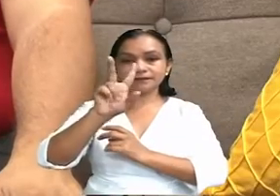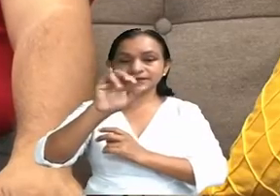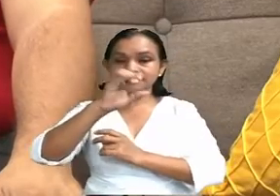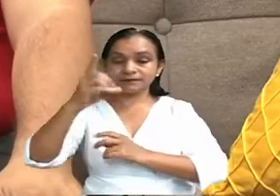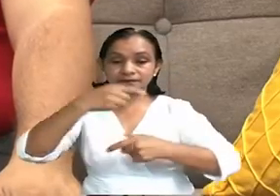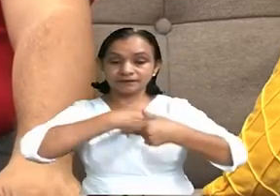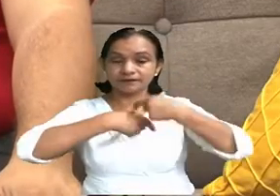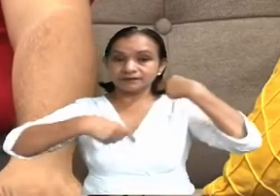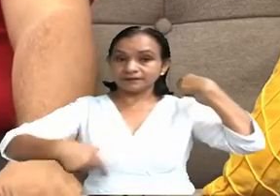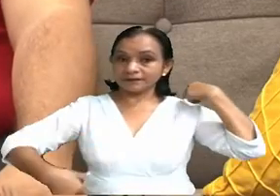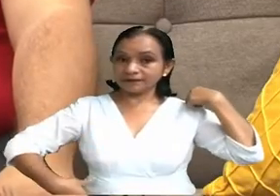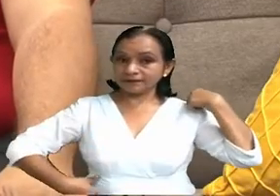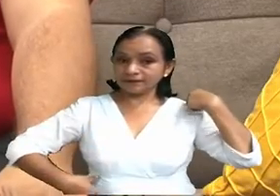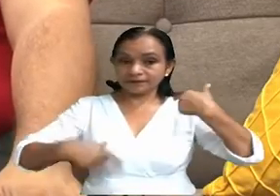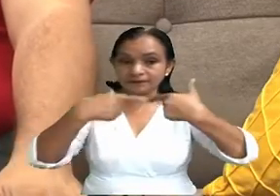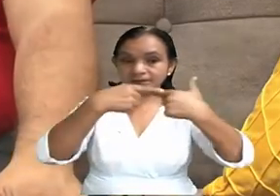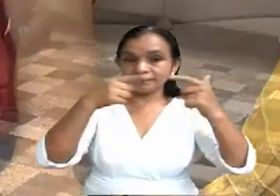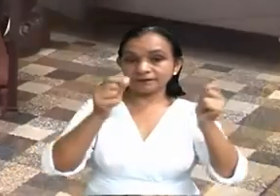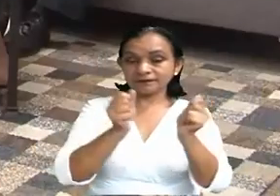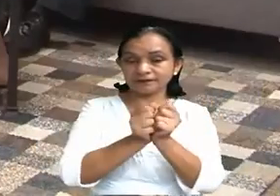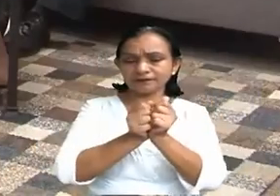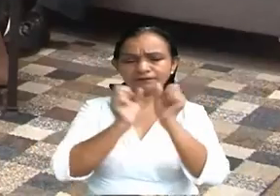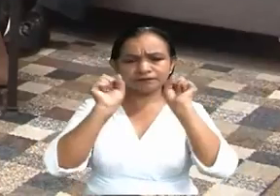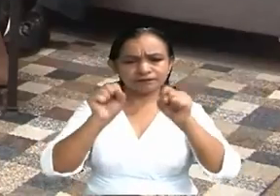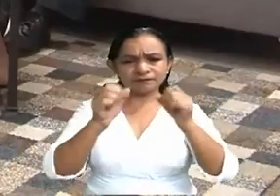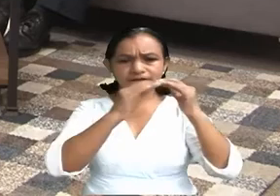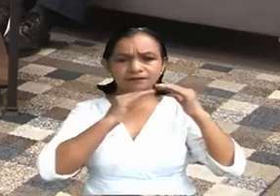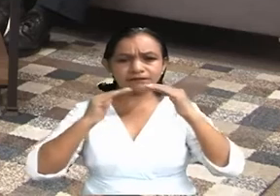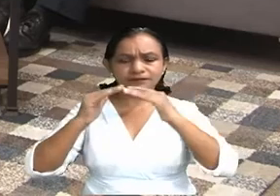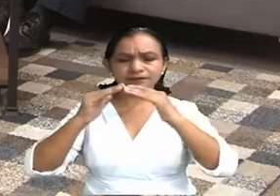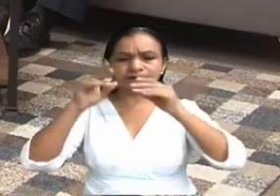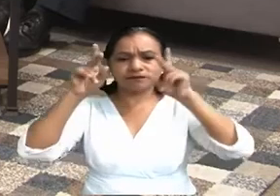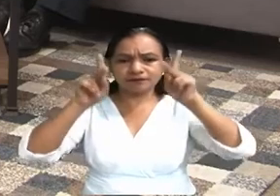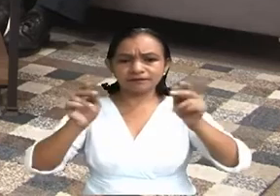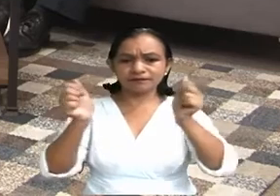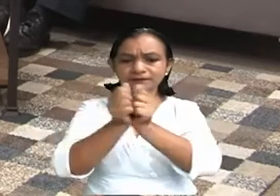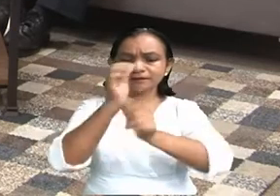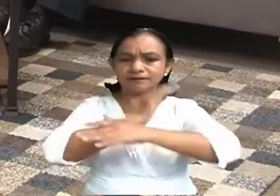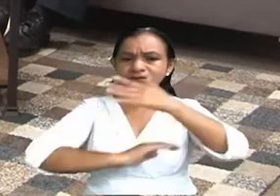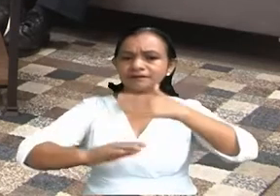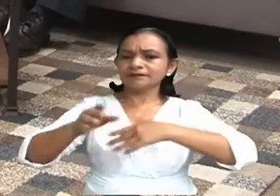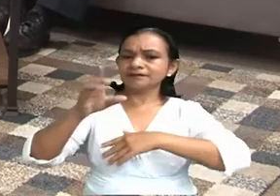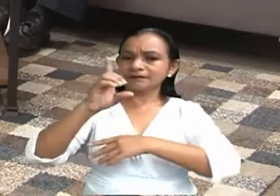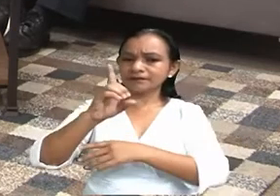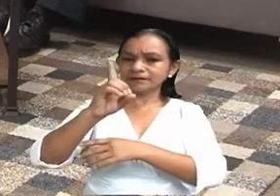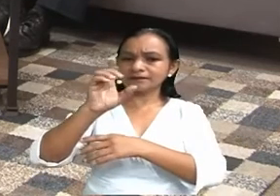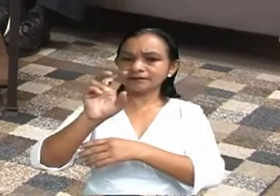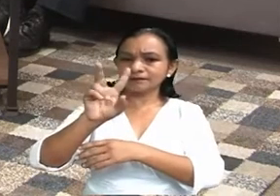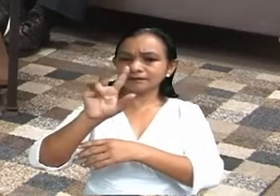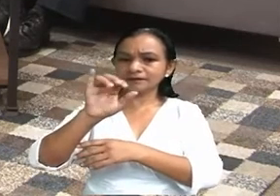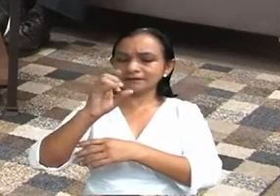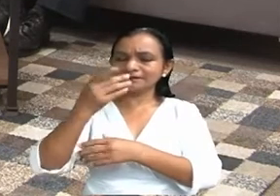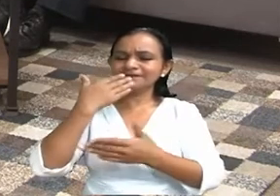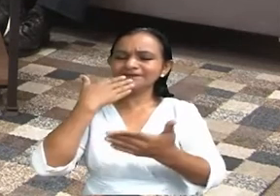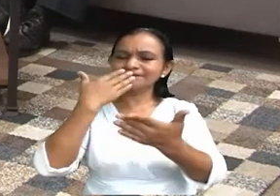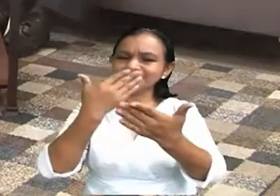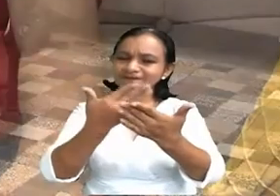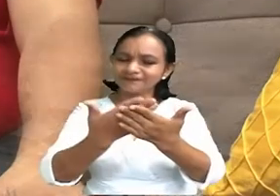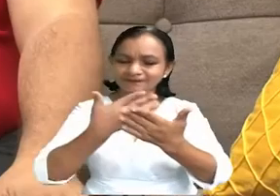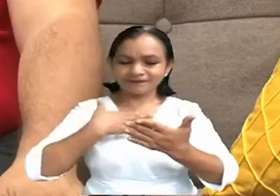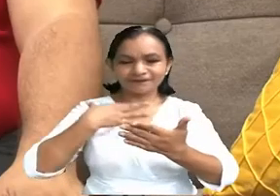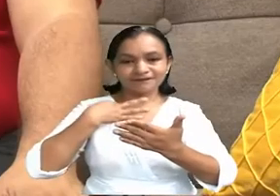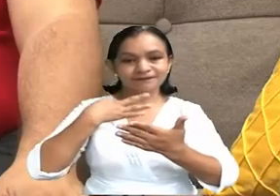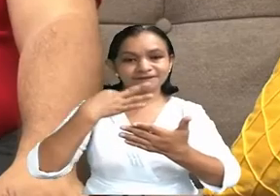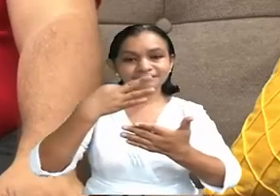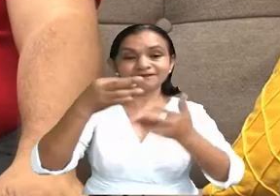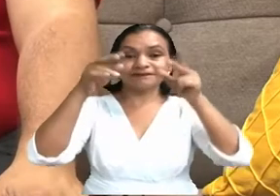de las Personas con Discapacidad. Compañero David, muchas gracias por estar con nosotros, bienvenido. Gracias también al canal parlamentario por la oportunidad que